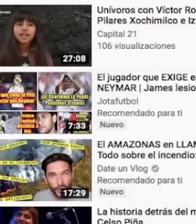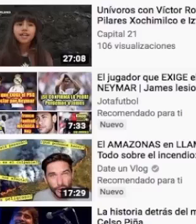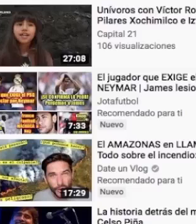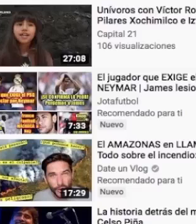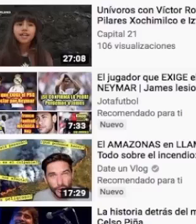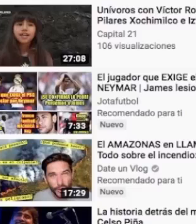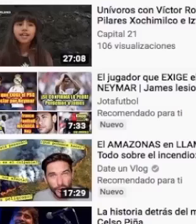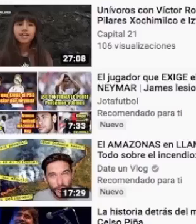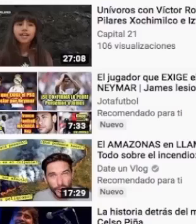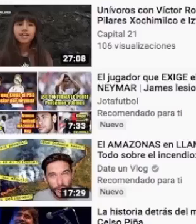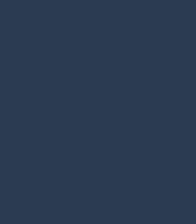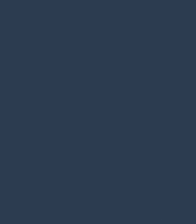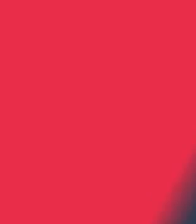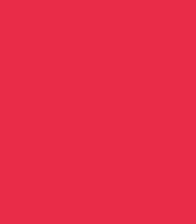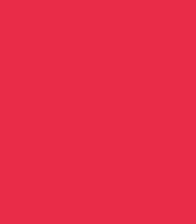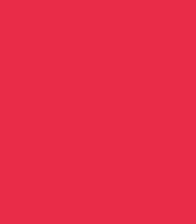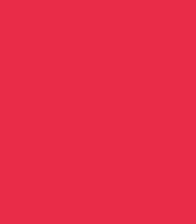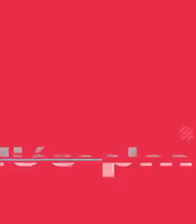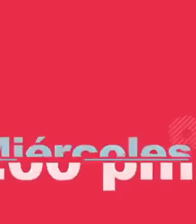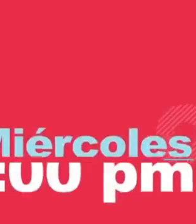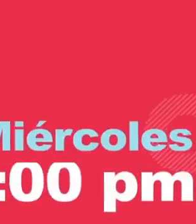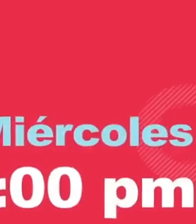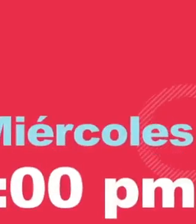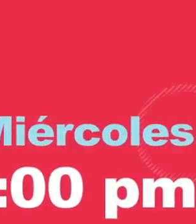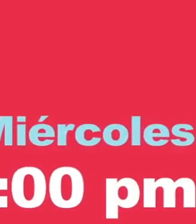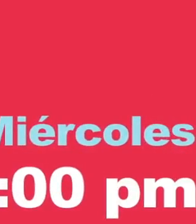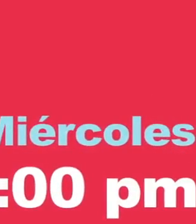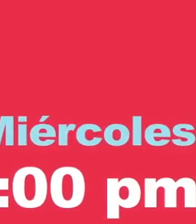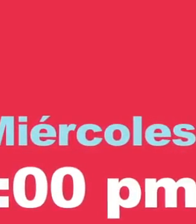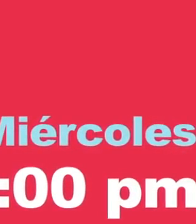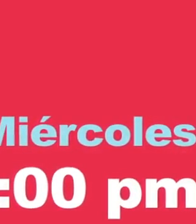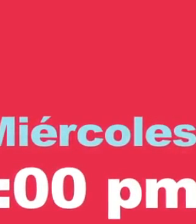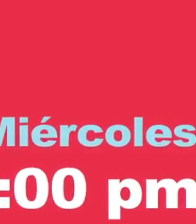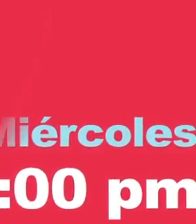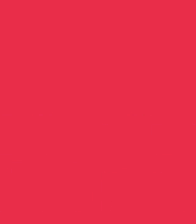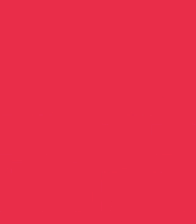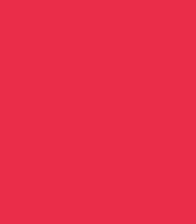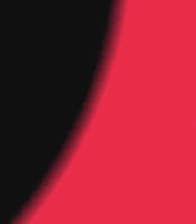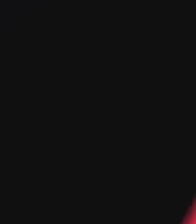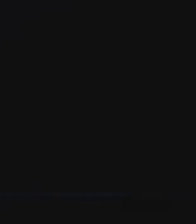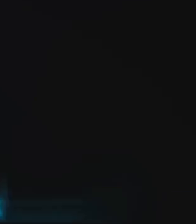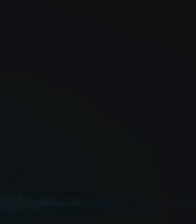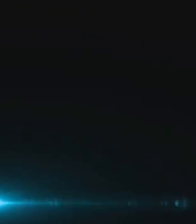en Instagram y YouTube. Unívoros, segunda temporada por Capital 21.